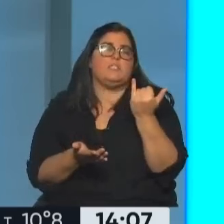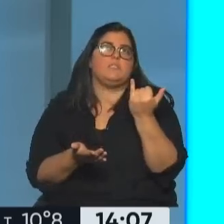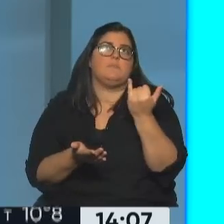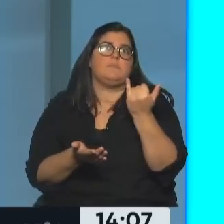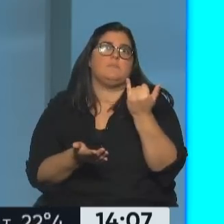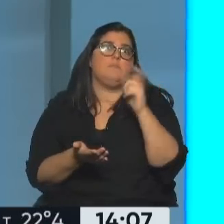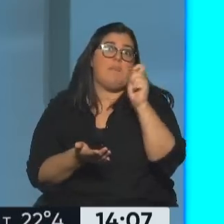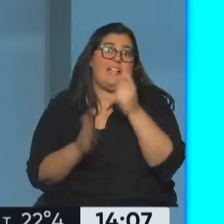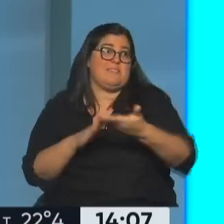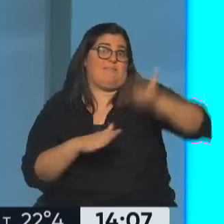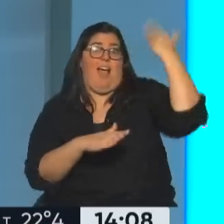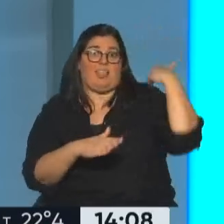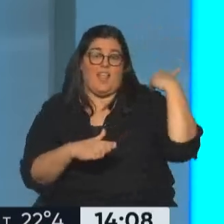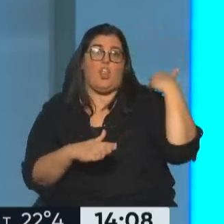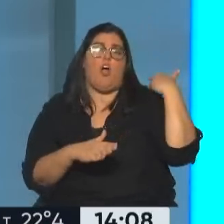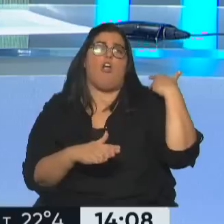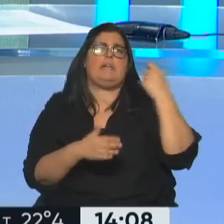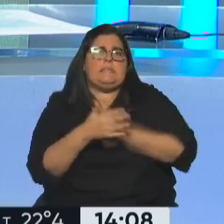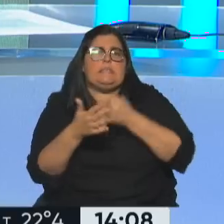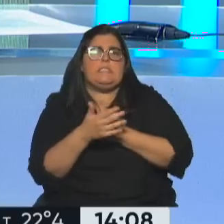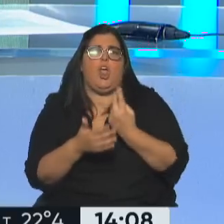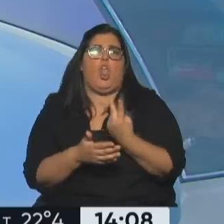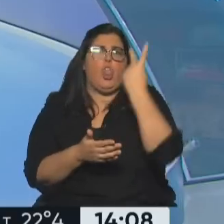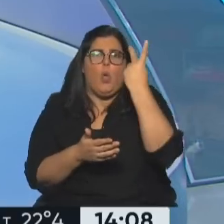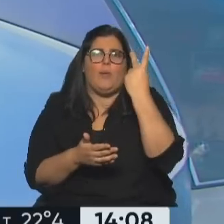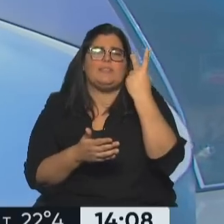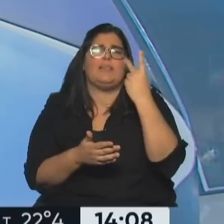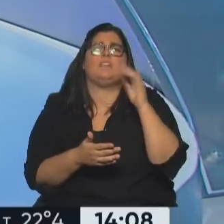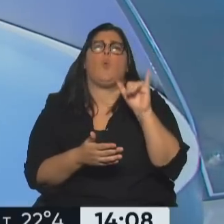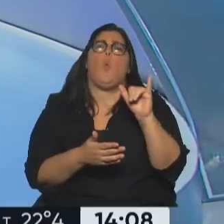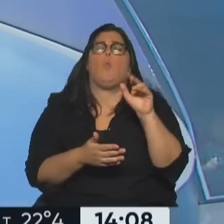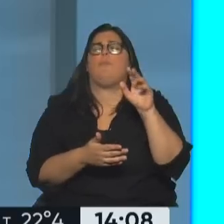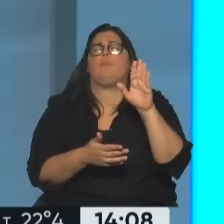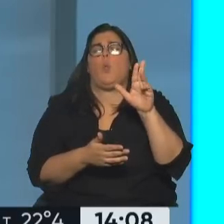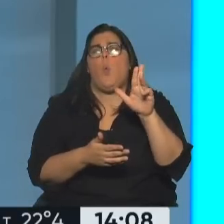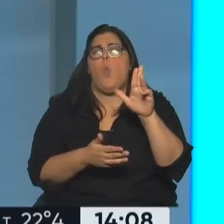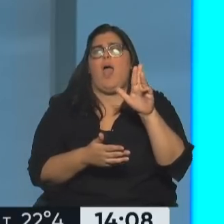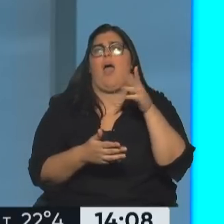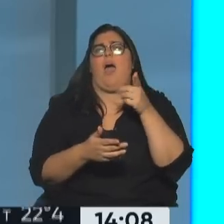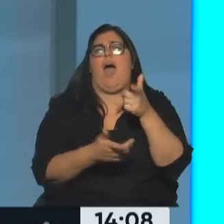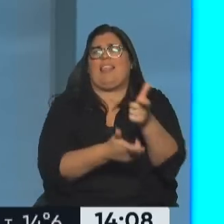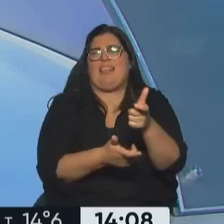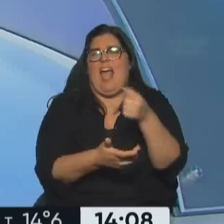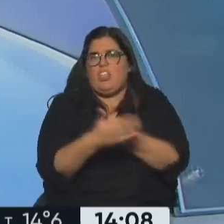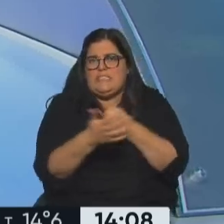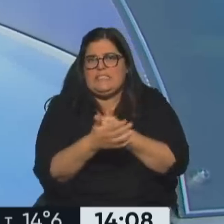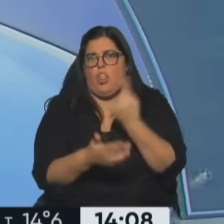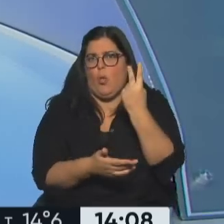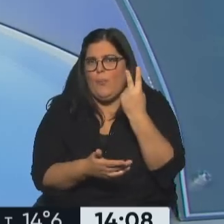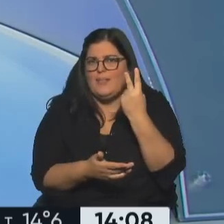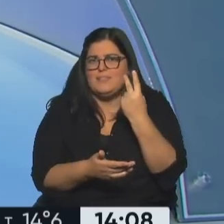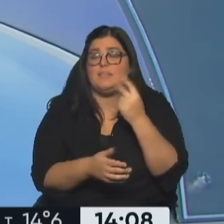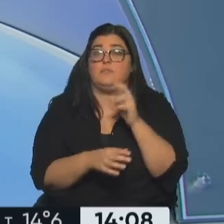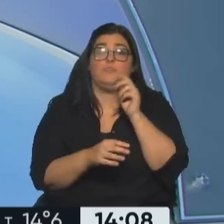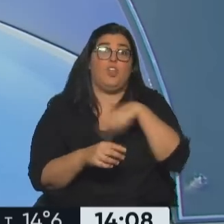mes anterior hubo 2 intentos de atentado a Lula da Silva en Brasil. Uno en Belo Horizonte y otro en Río de Janeiro. Y se lo vio con chaleco